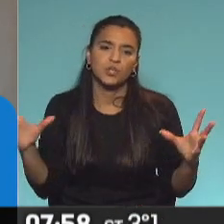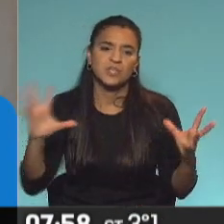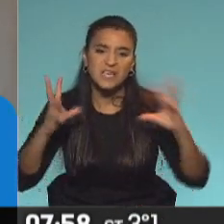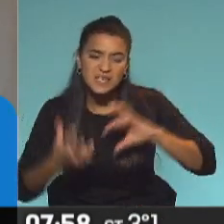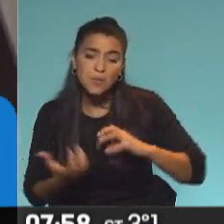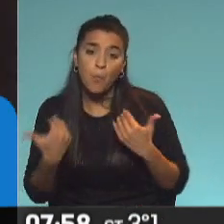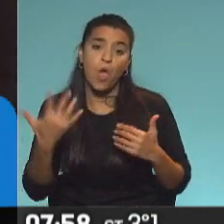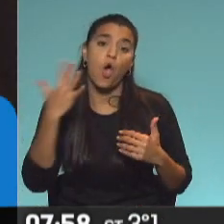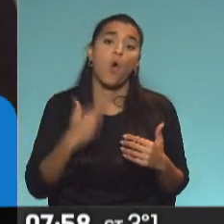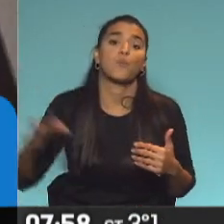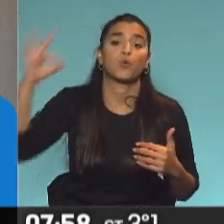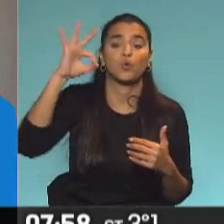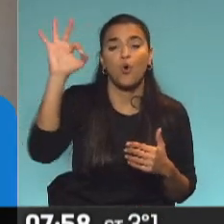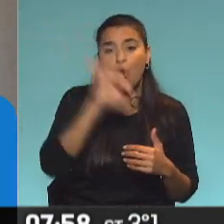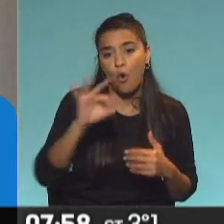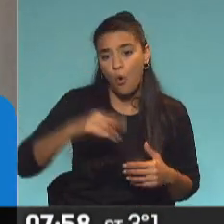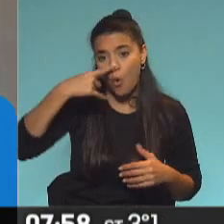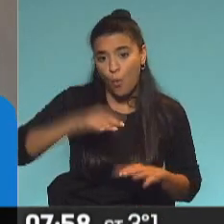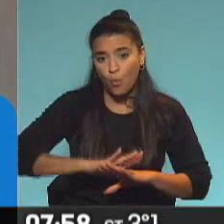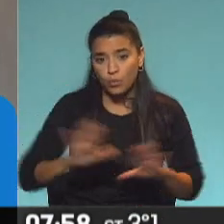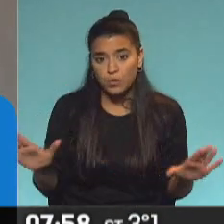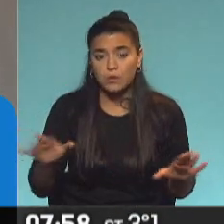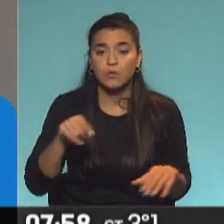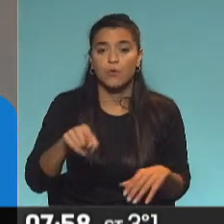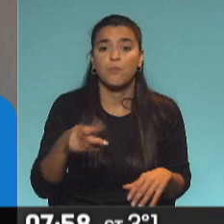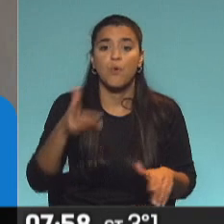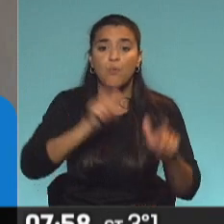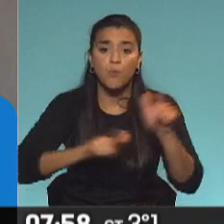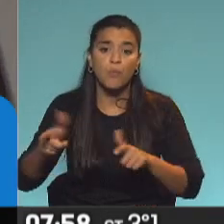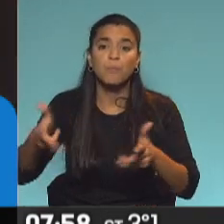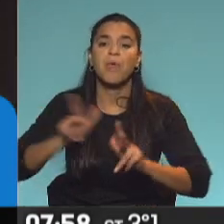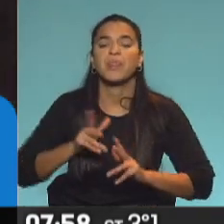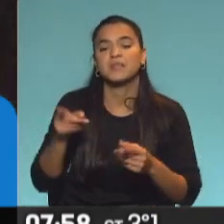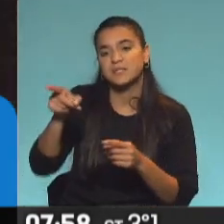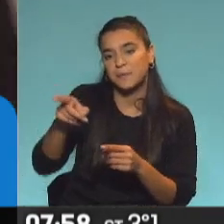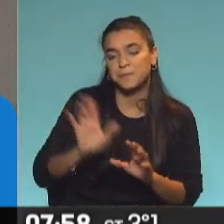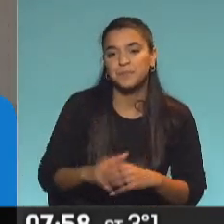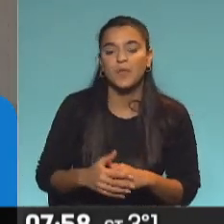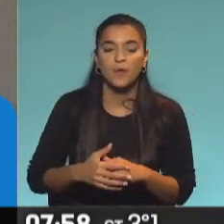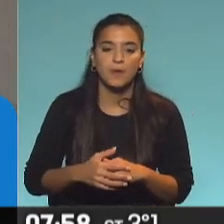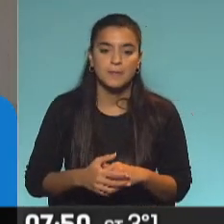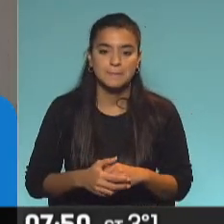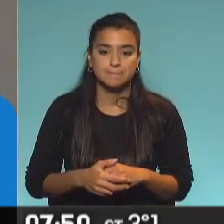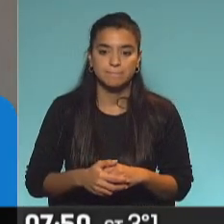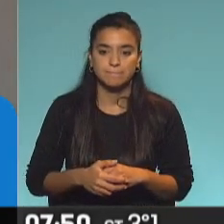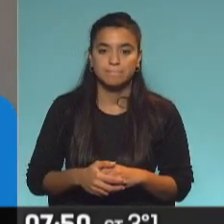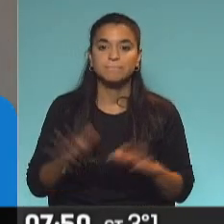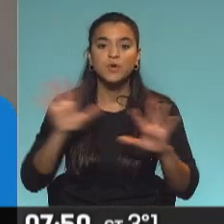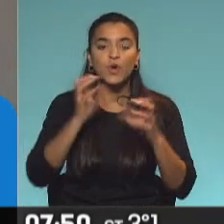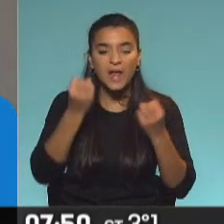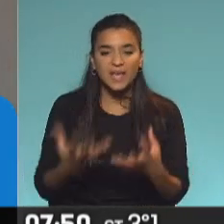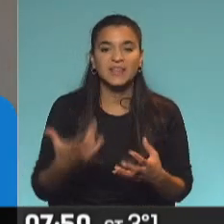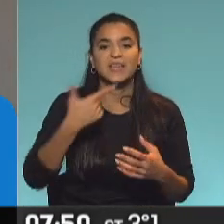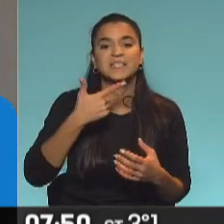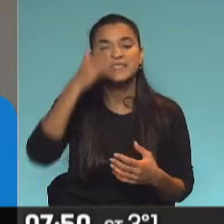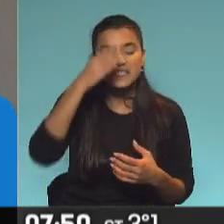ser o una oportunidad o lo último que nos pase como raza humana? Usted me lo dirá. Bueno, hola Silvia, hola